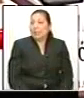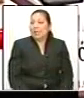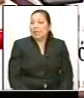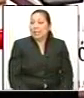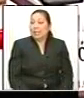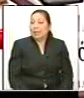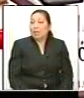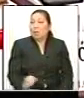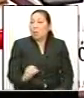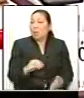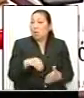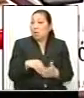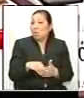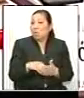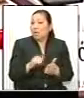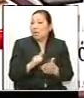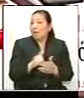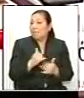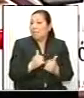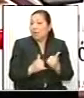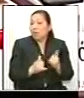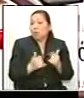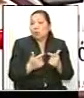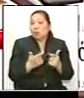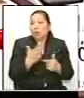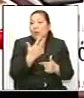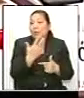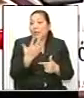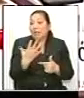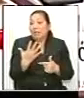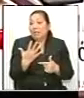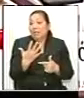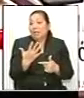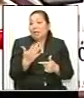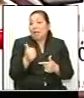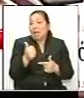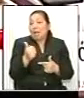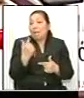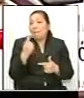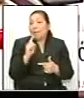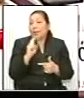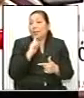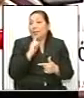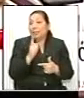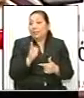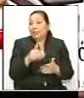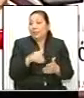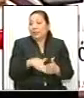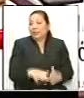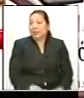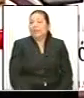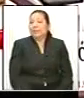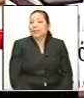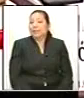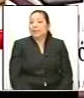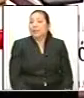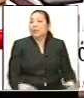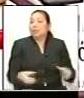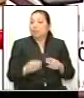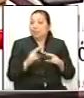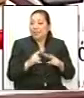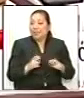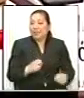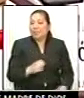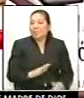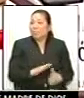literal A, o lo pone más bien al final como una suerte de 35A para referirse específicamente a la comisión de